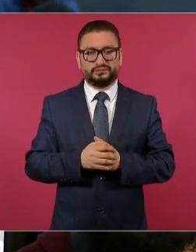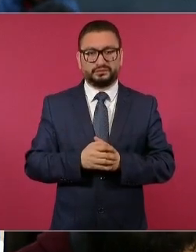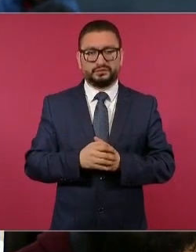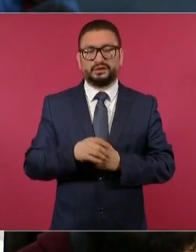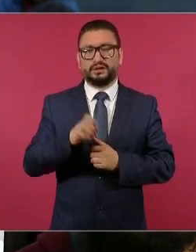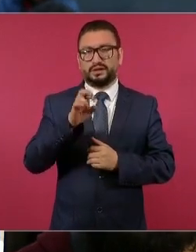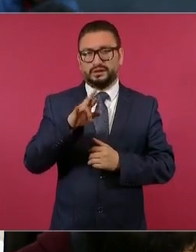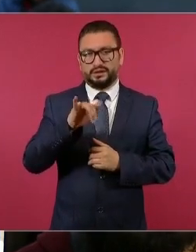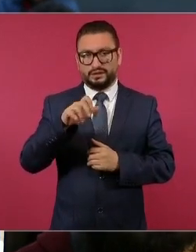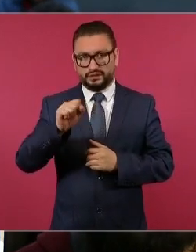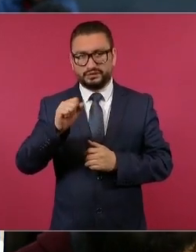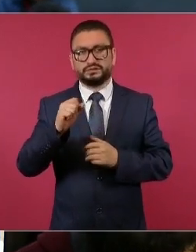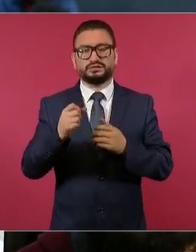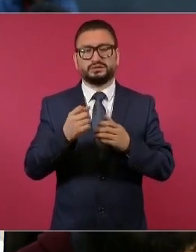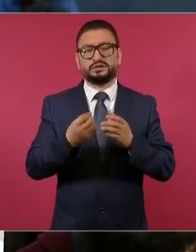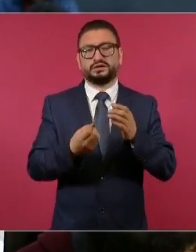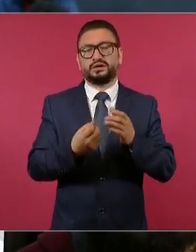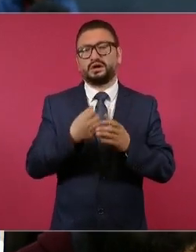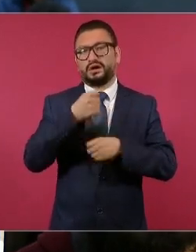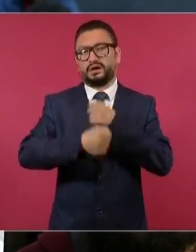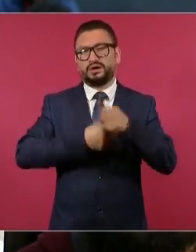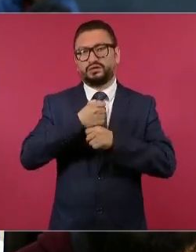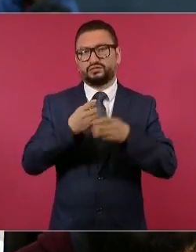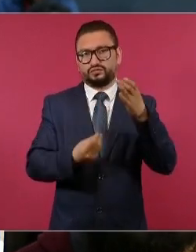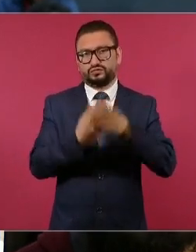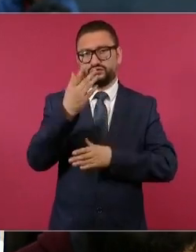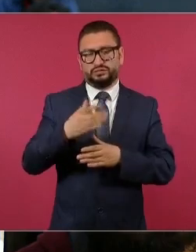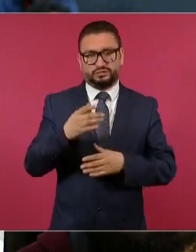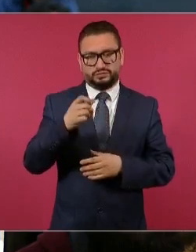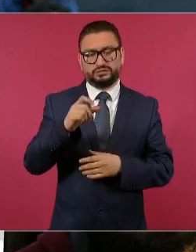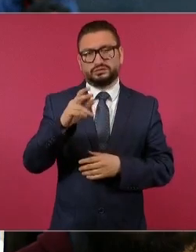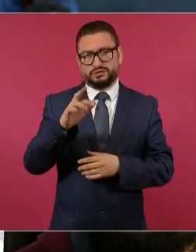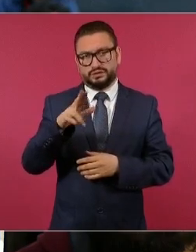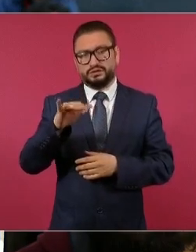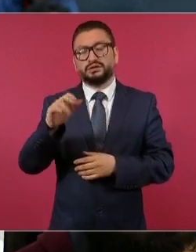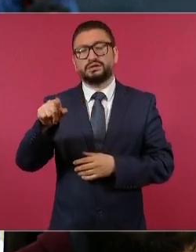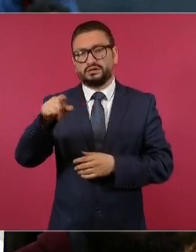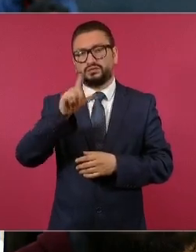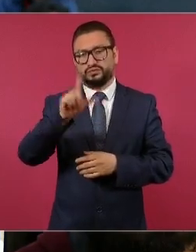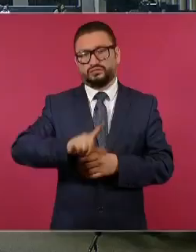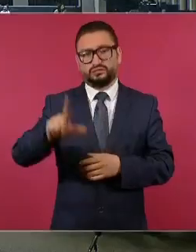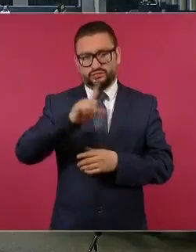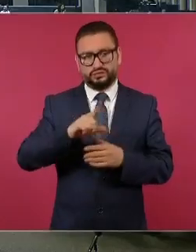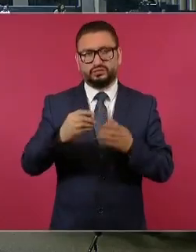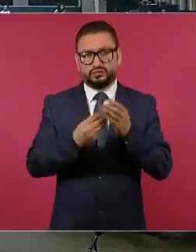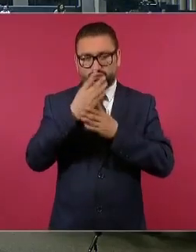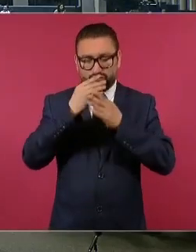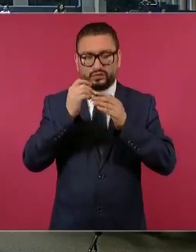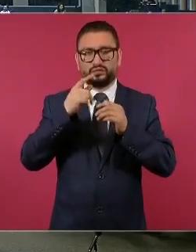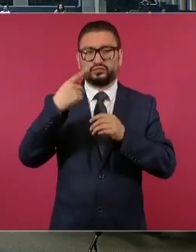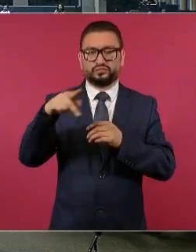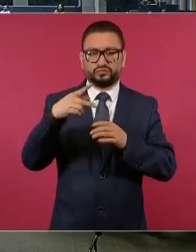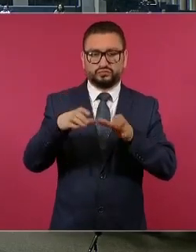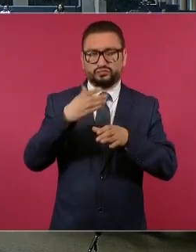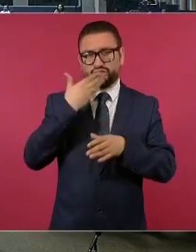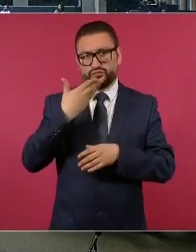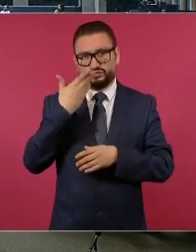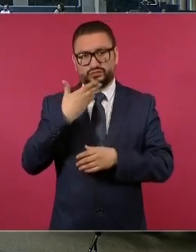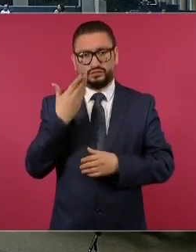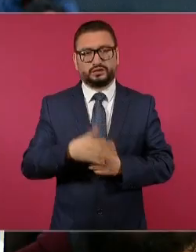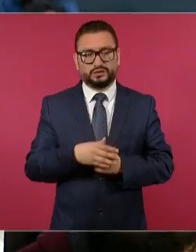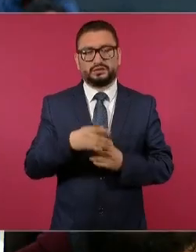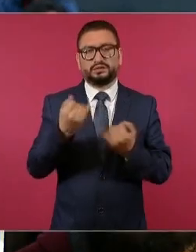ERIs, es el año nuevo ERI. Justamente a partir del lunes seguramente viene un nuevo amanecer para la nación CUNCAC y